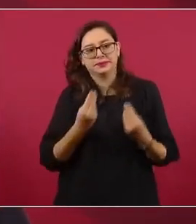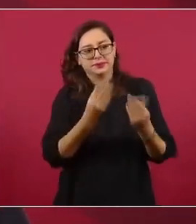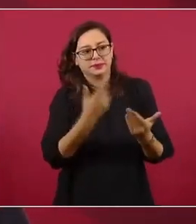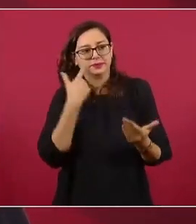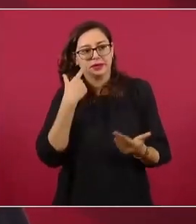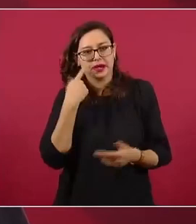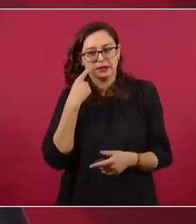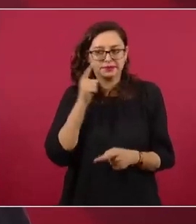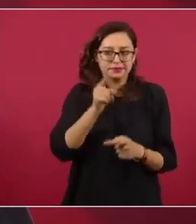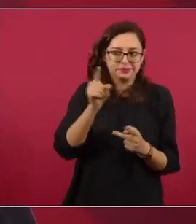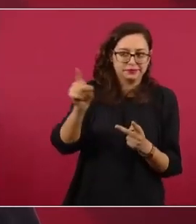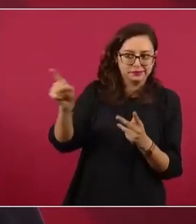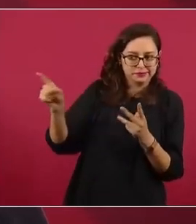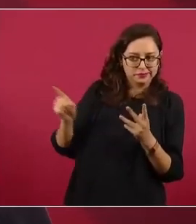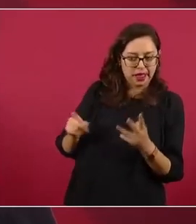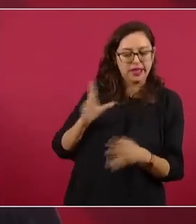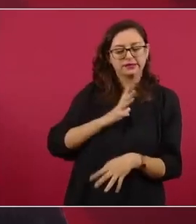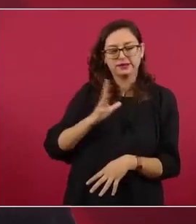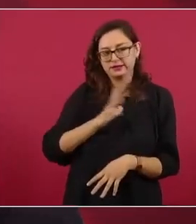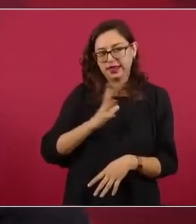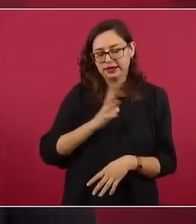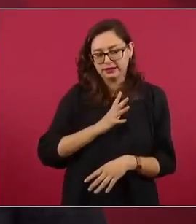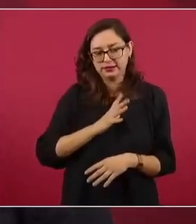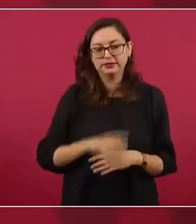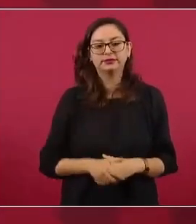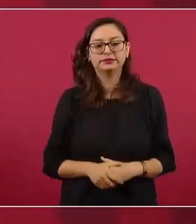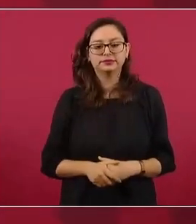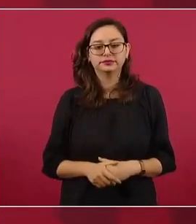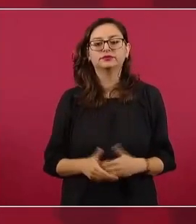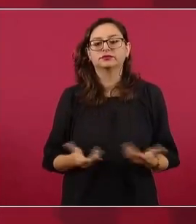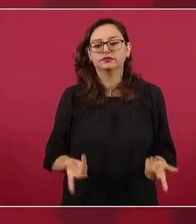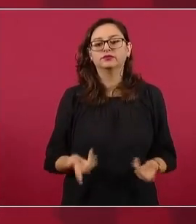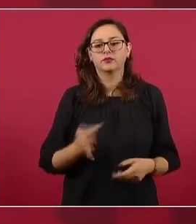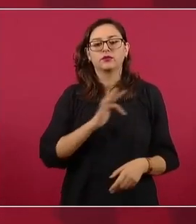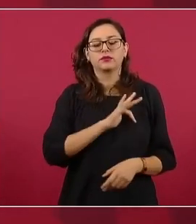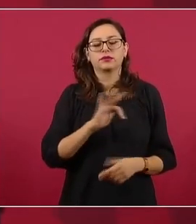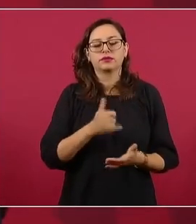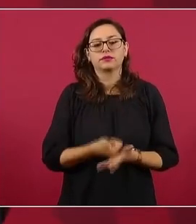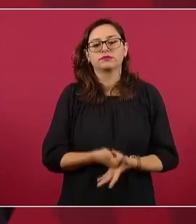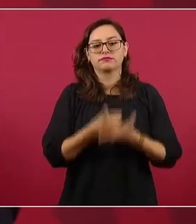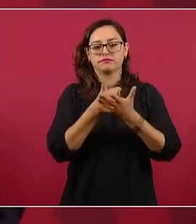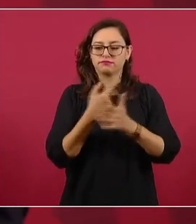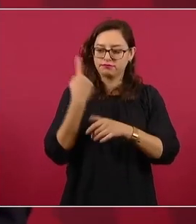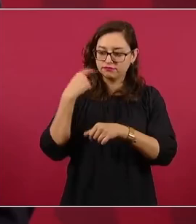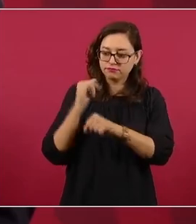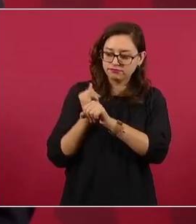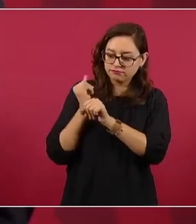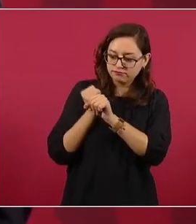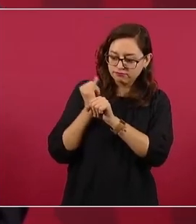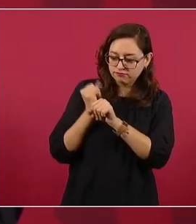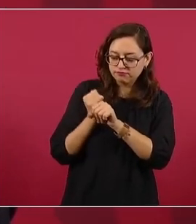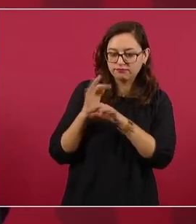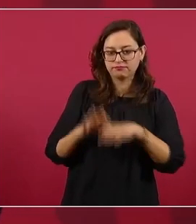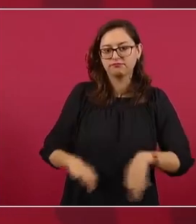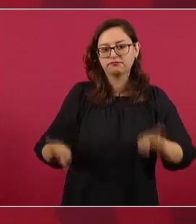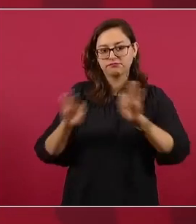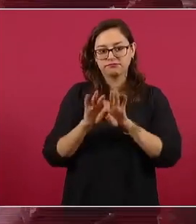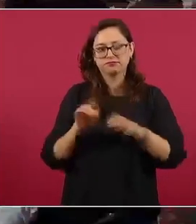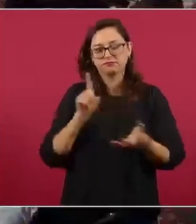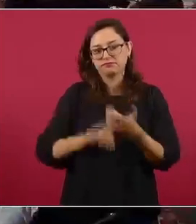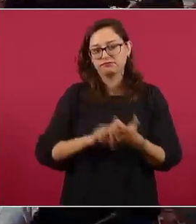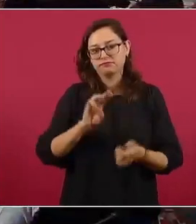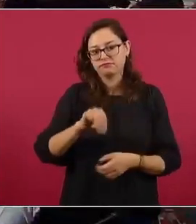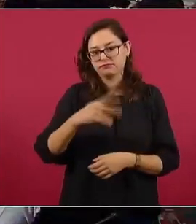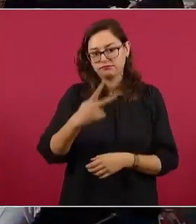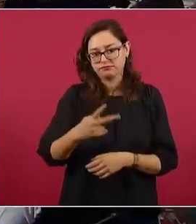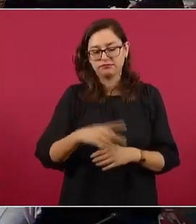dónde están justamente las cosas que pueden ser importantes para las investigaciones que realiza el Ministerio Público.